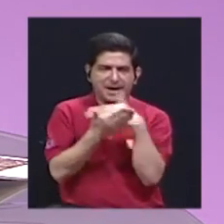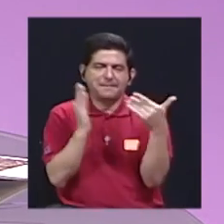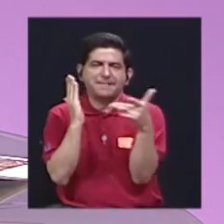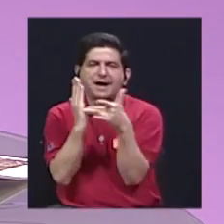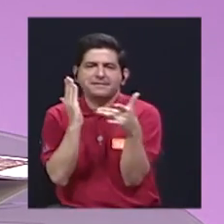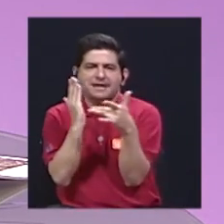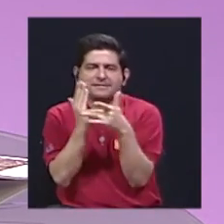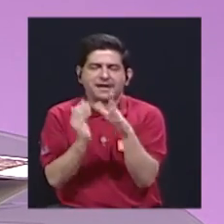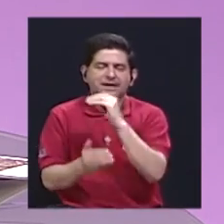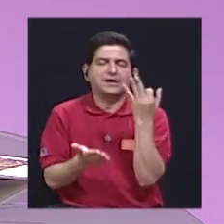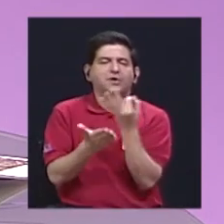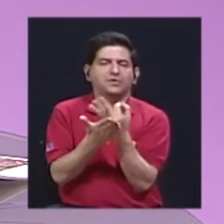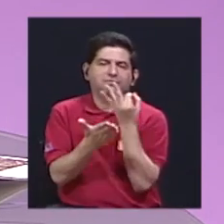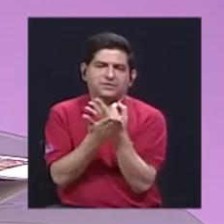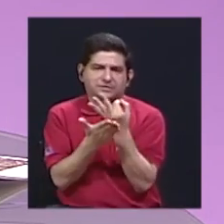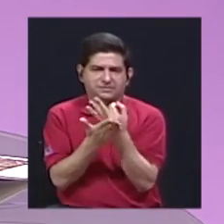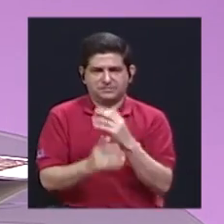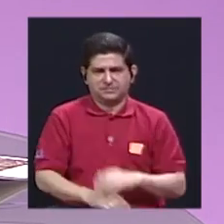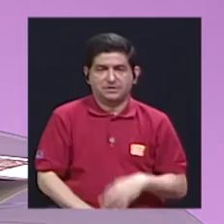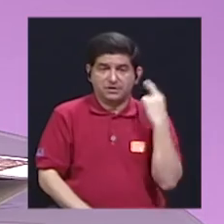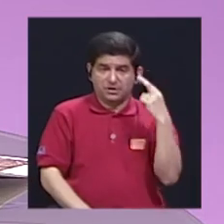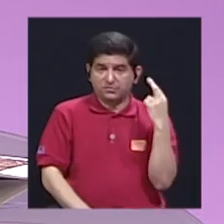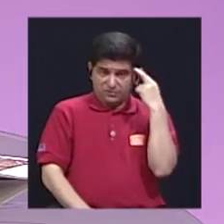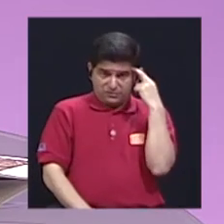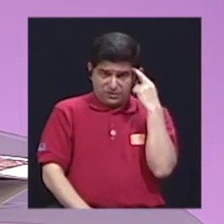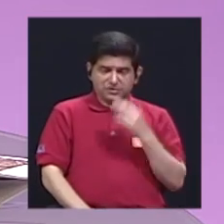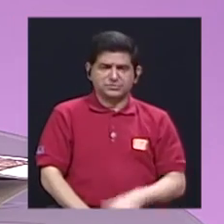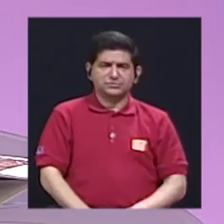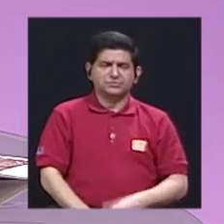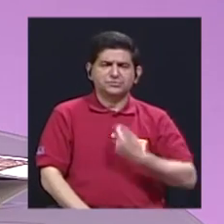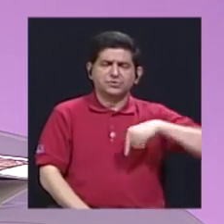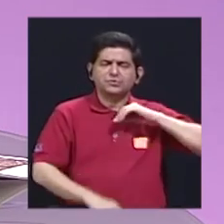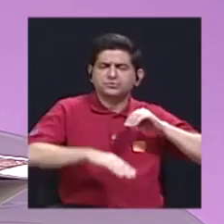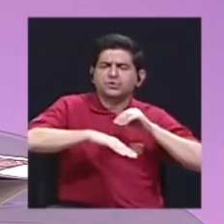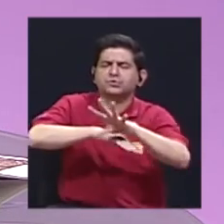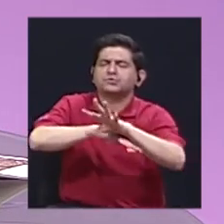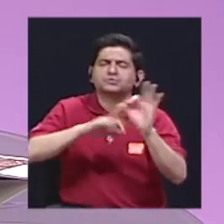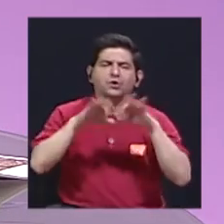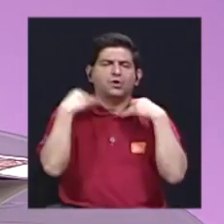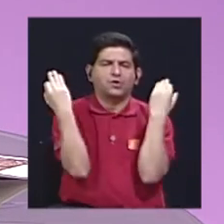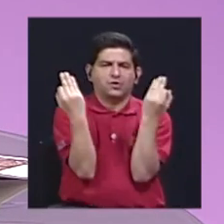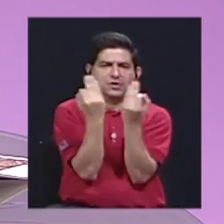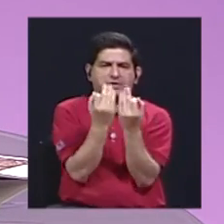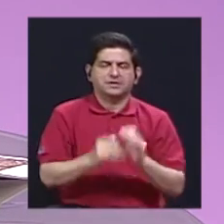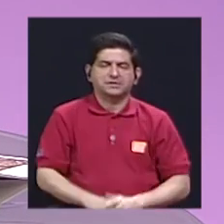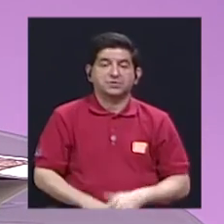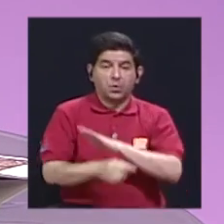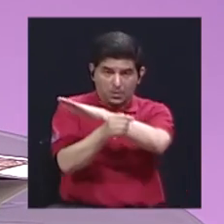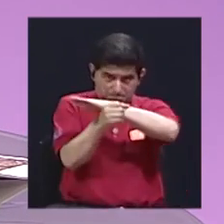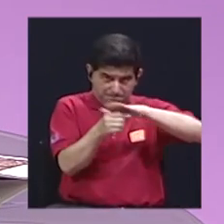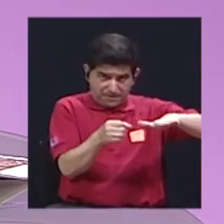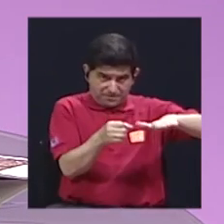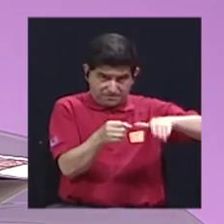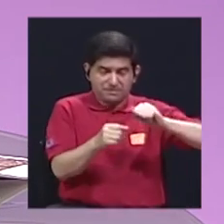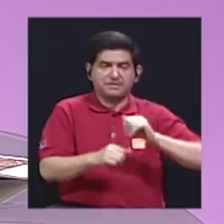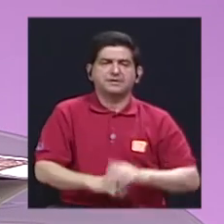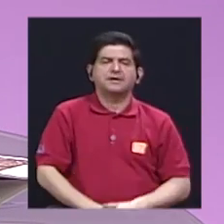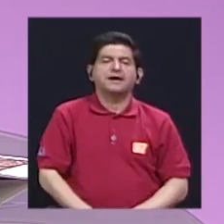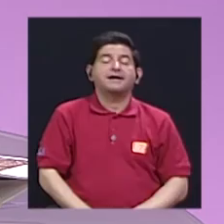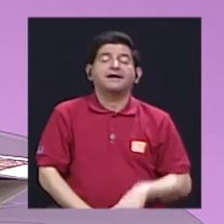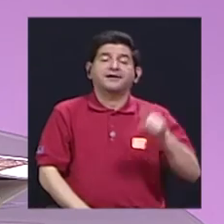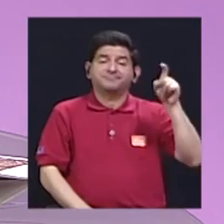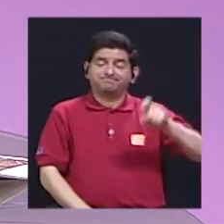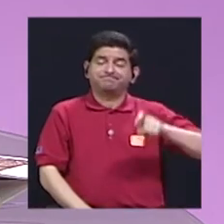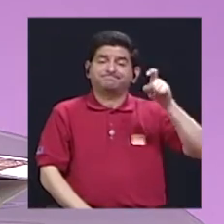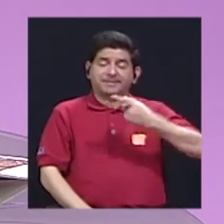técnico del anteojo financiero porque si estamos orientando a las familias de manera integral tenemos